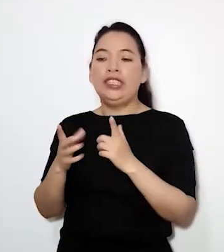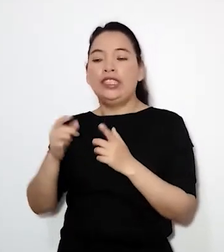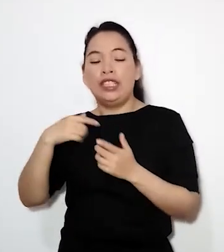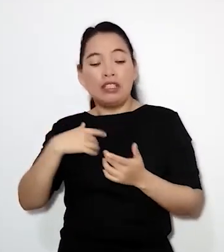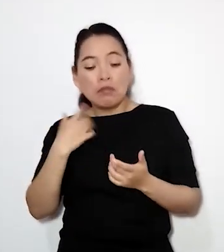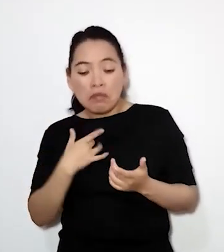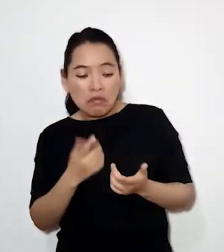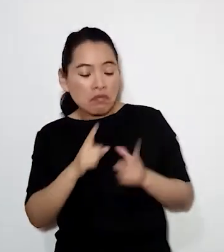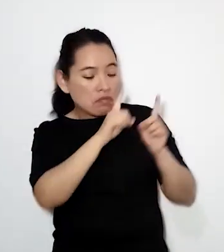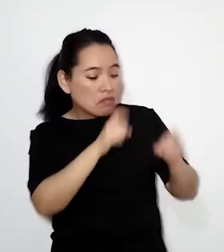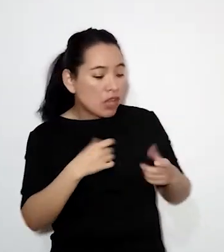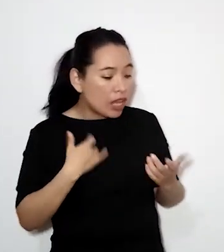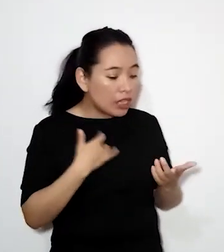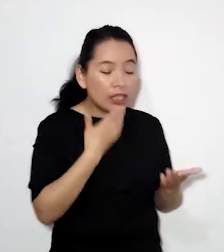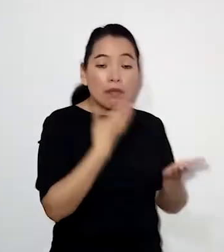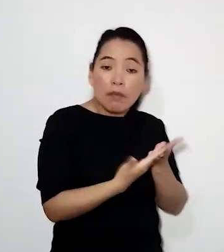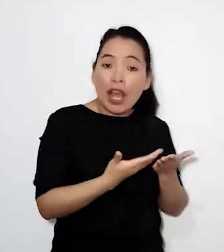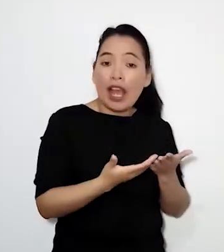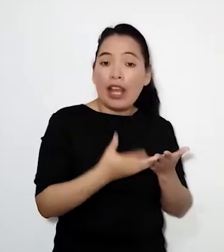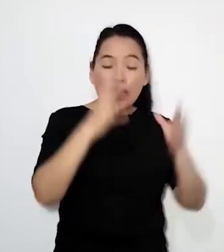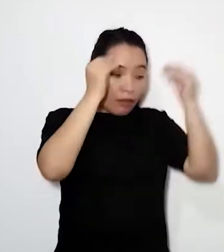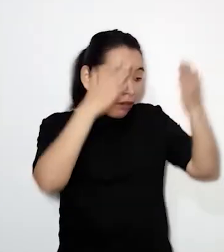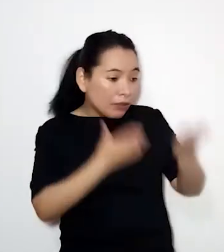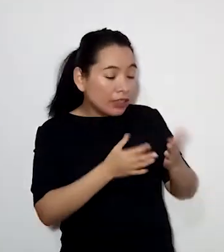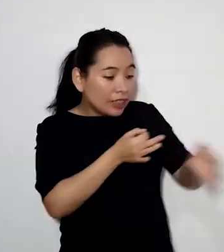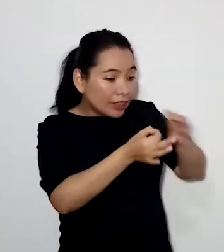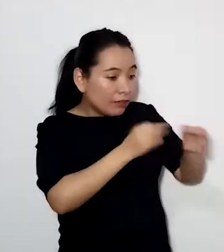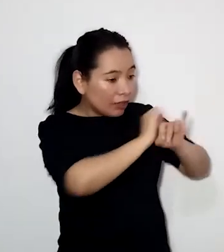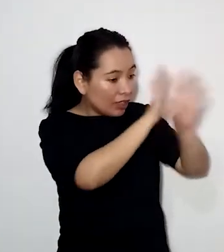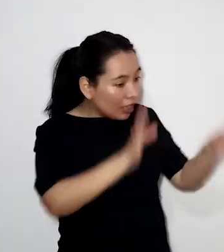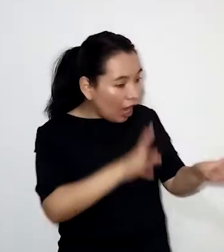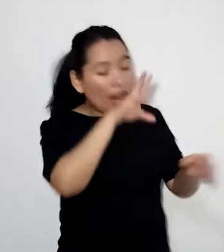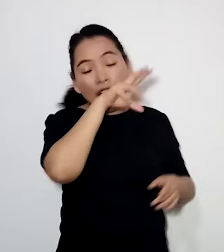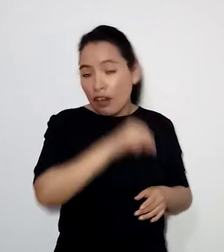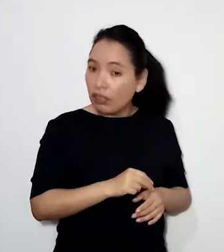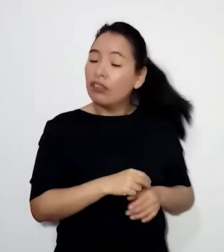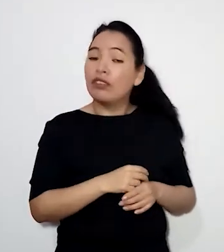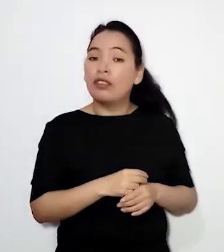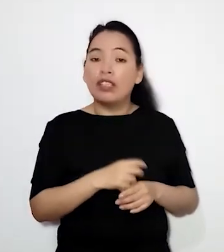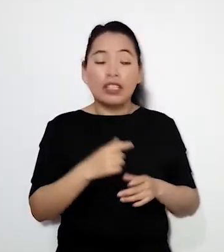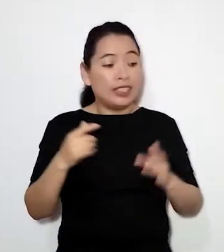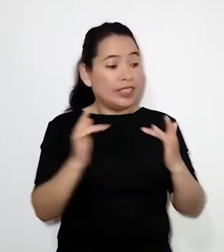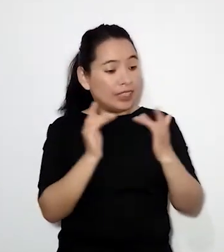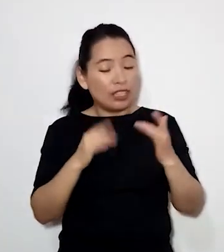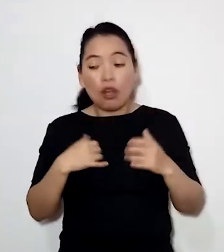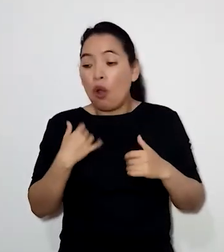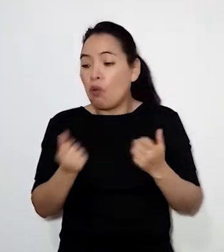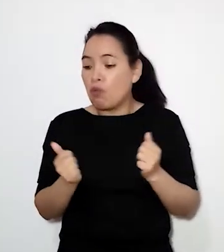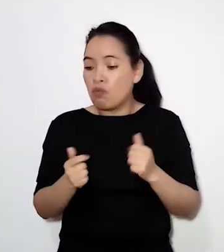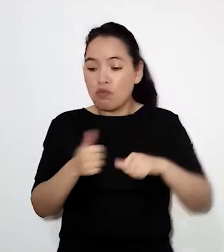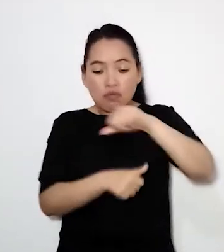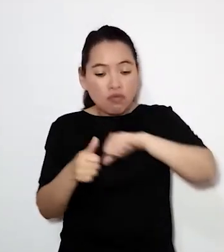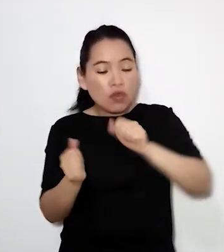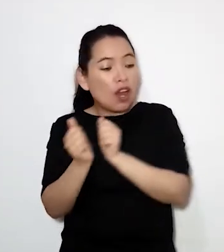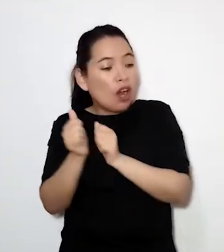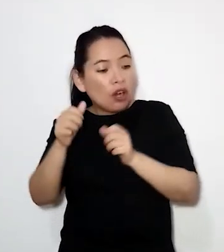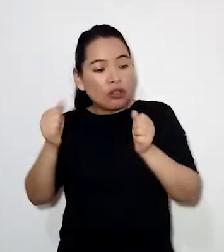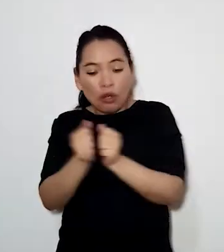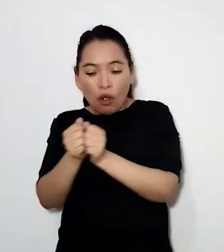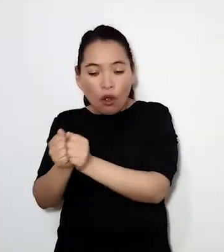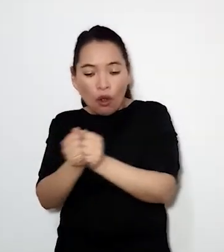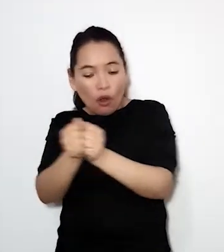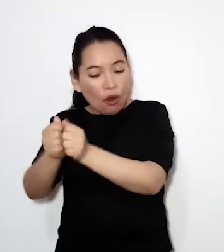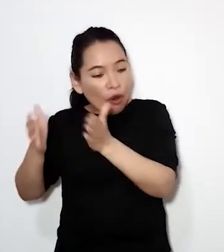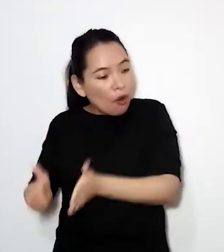intervenciones docentes en relación a ellos, cómo sienten el vínculo con sus compañeros y demás, porque eso va a permitir enriquecer